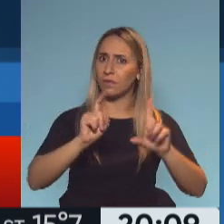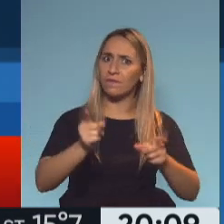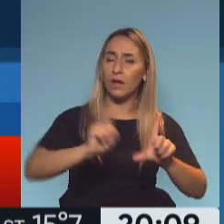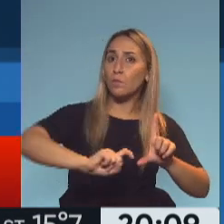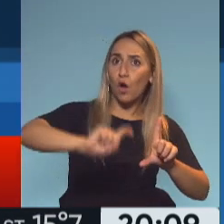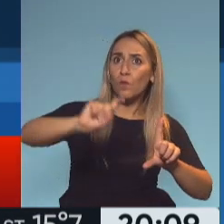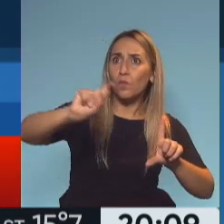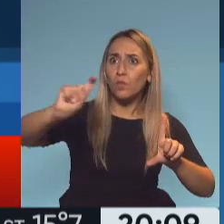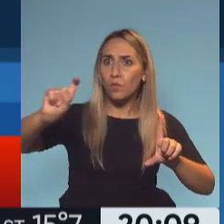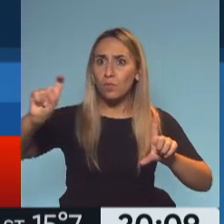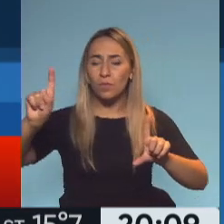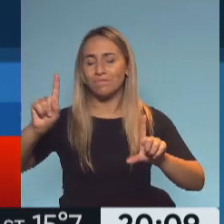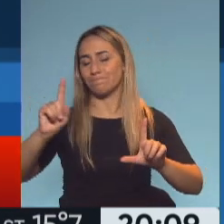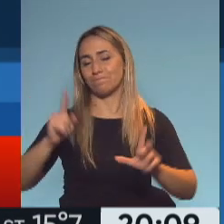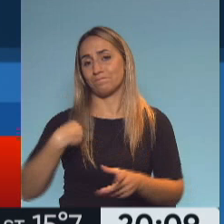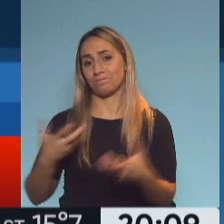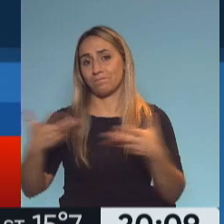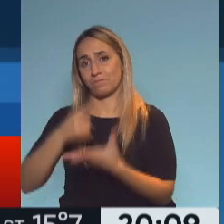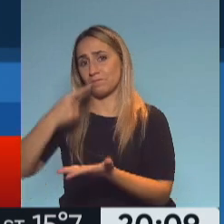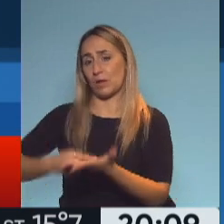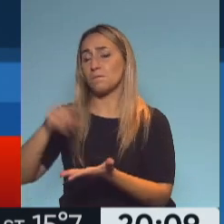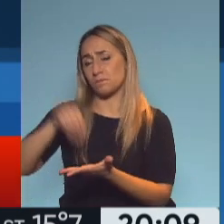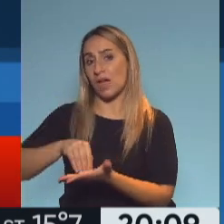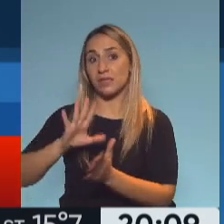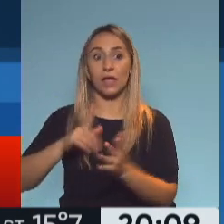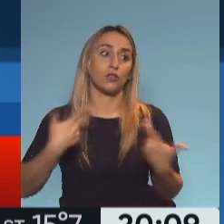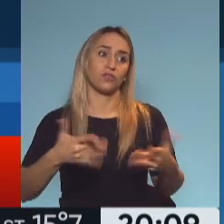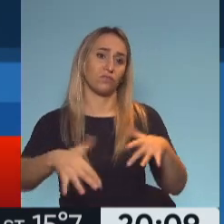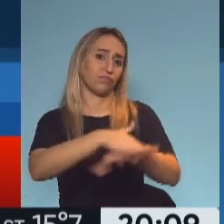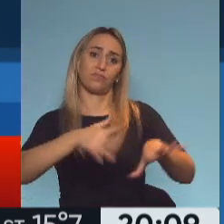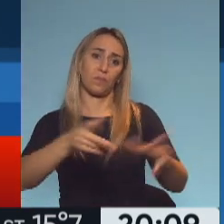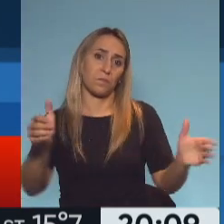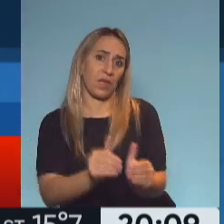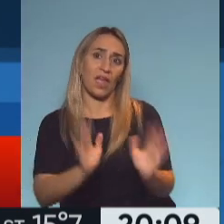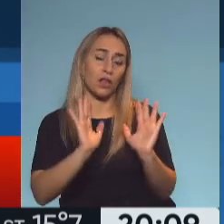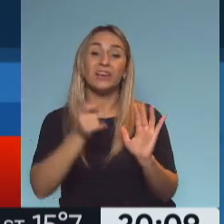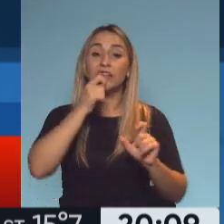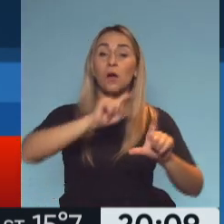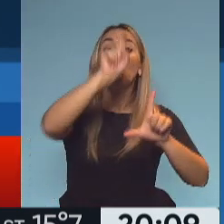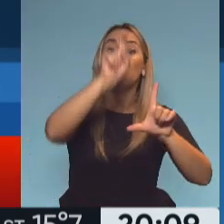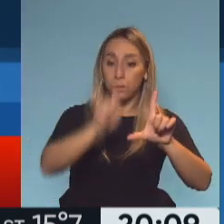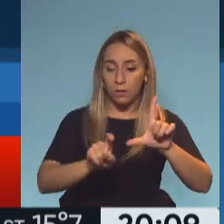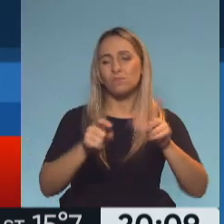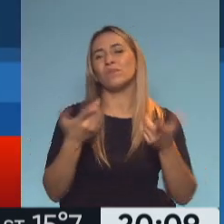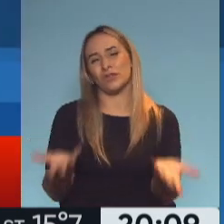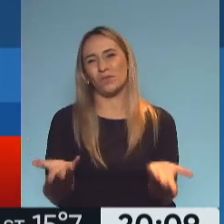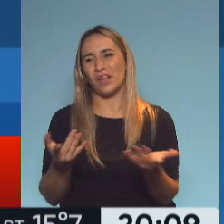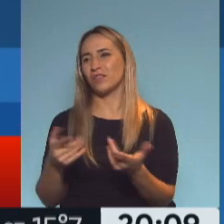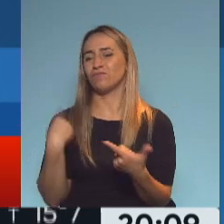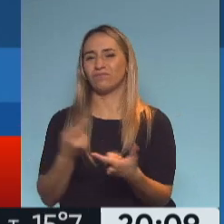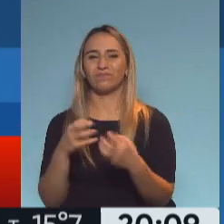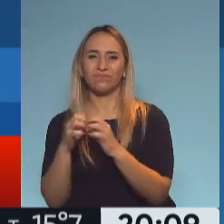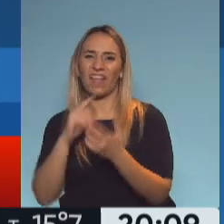que tomar más medidas para disminuir la circulación. Si los casos descendieran críticamente, por supuesto que el escenario sería diferente,